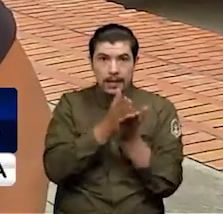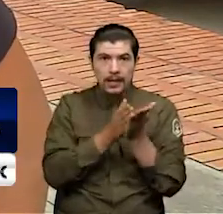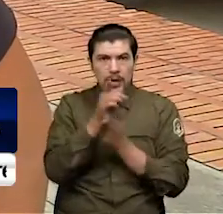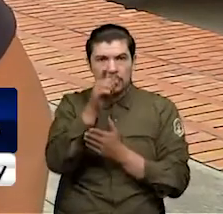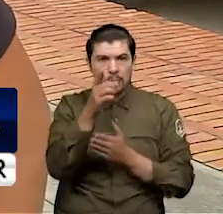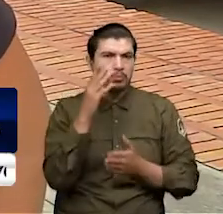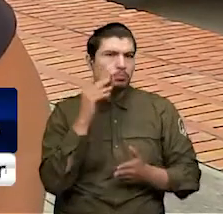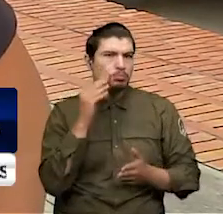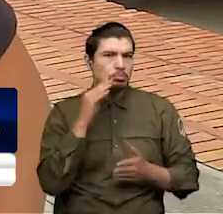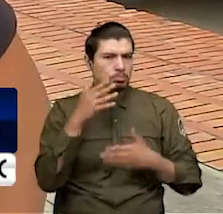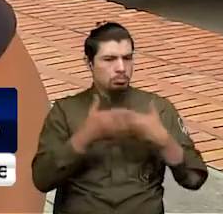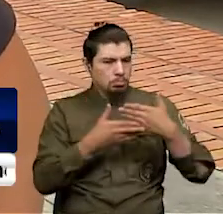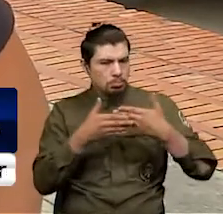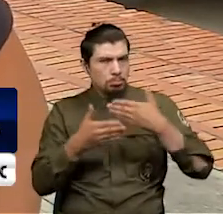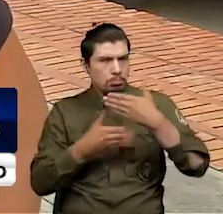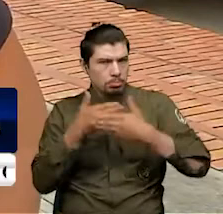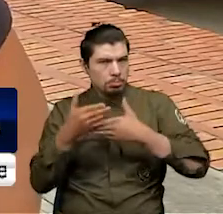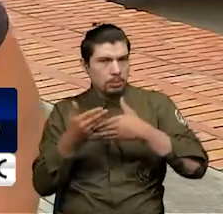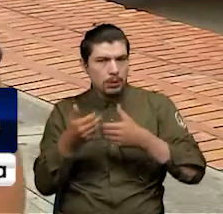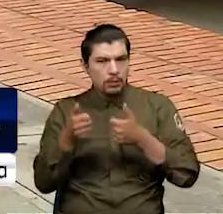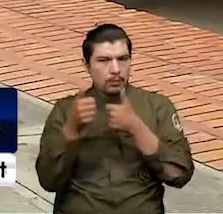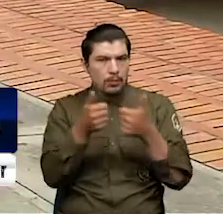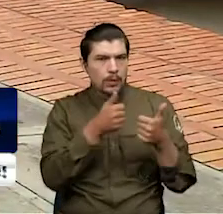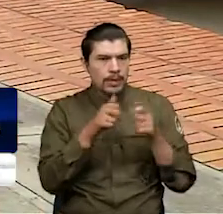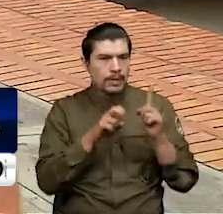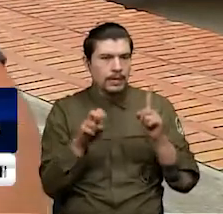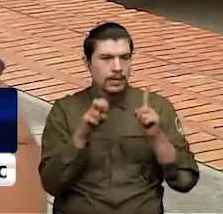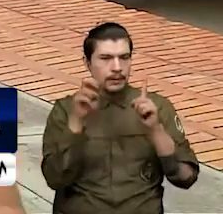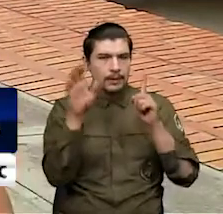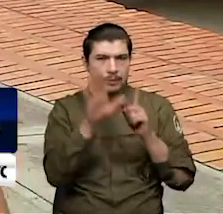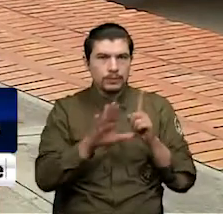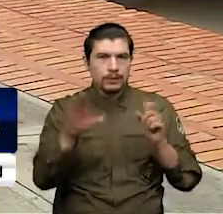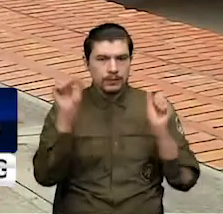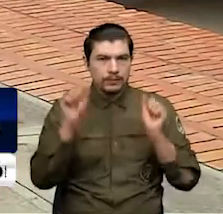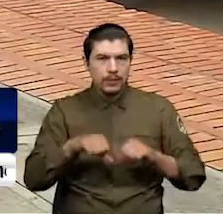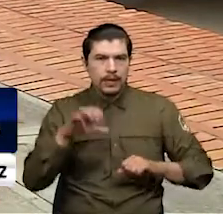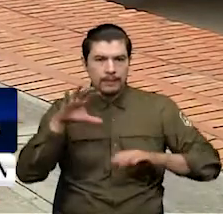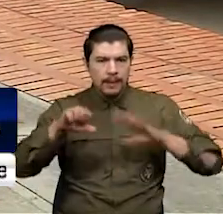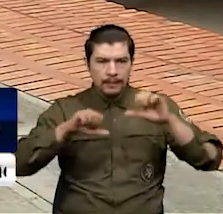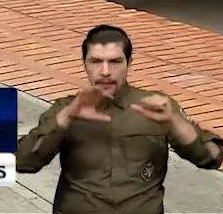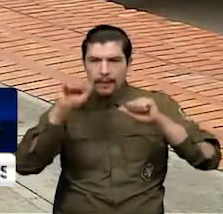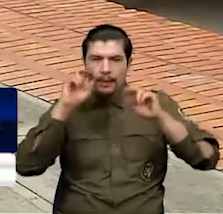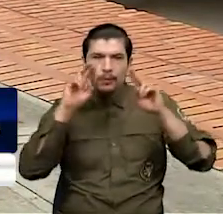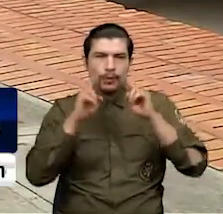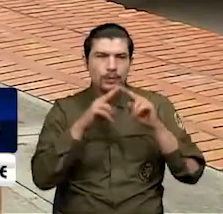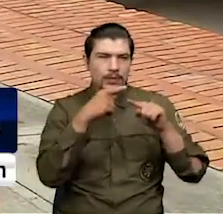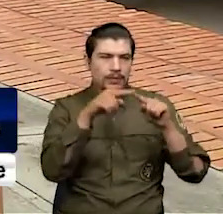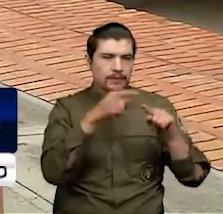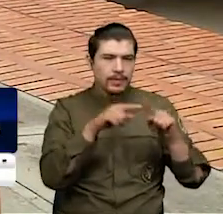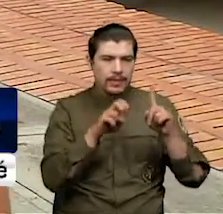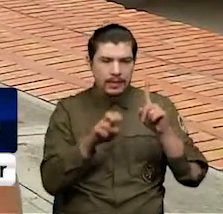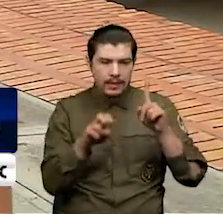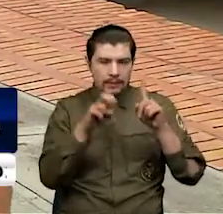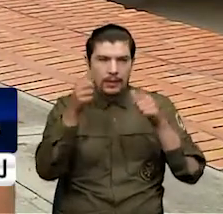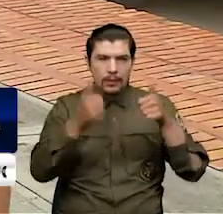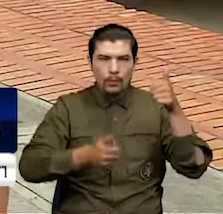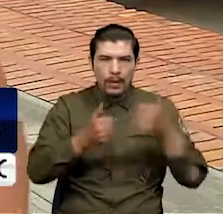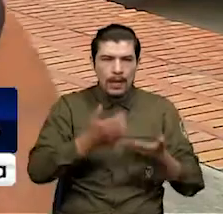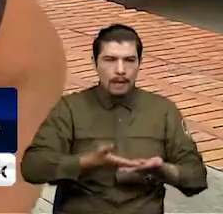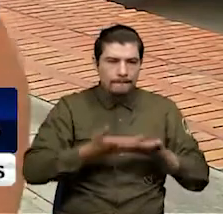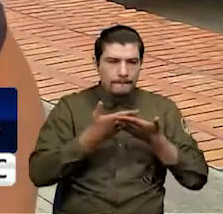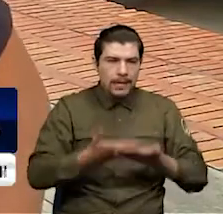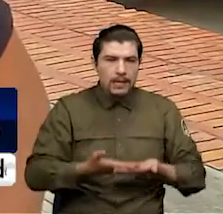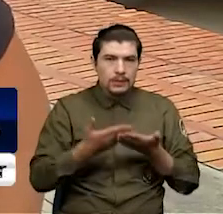tengan un buen desempeño en la modalidad amateur que puedan explorar todas las categorías que hay como tal los pesos para que